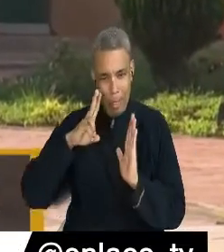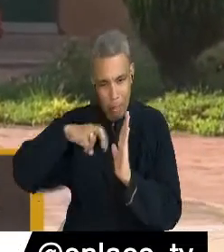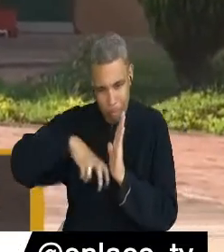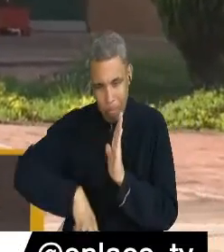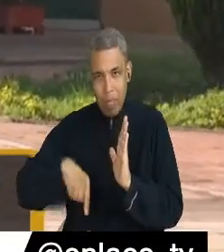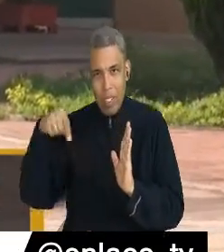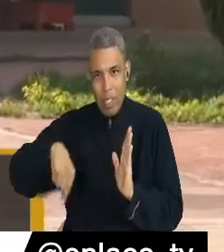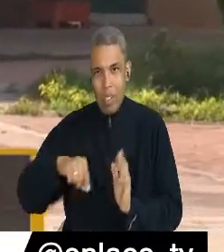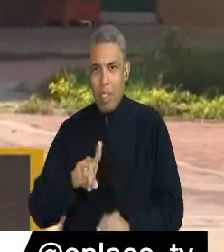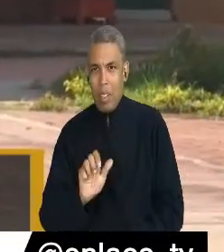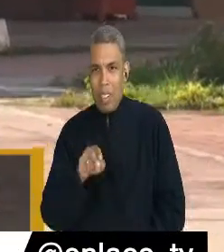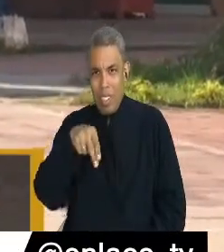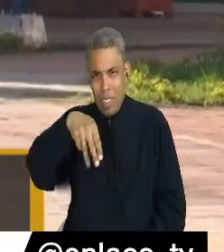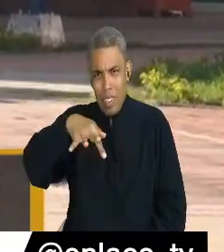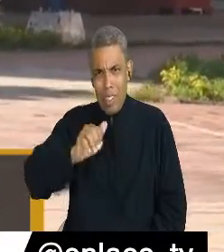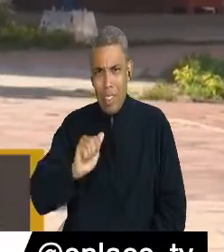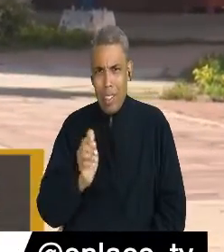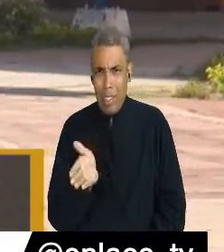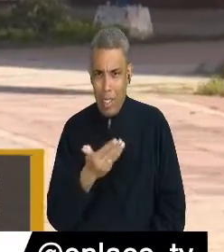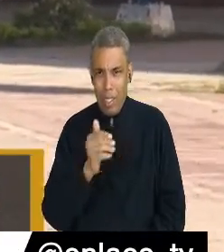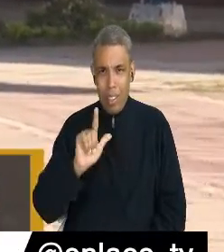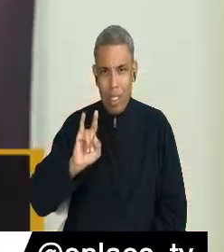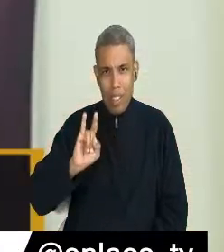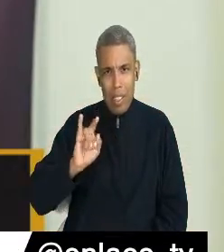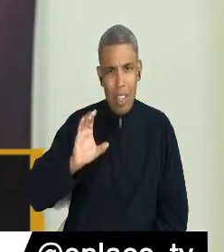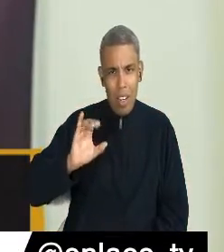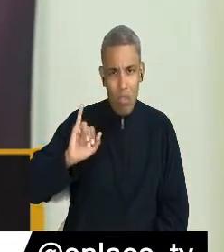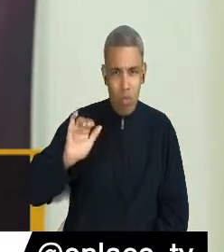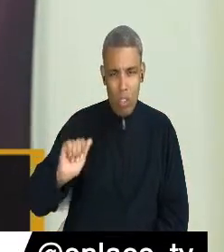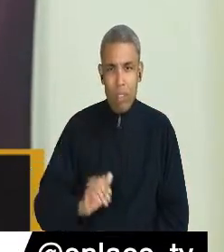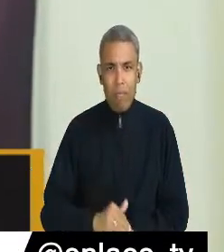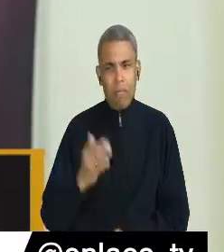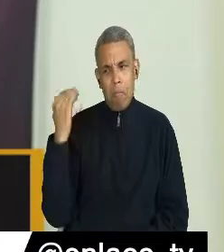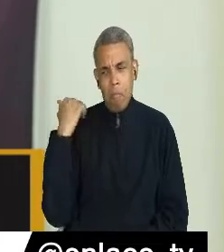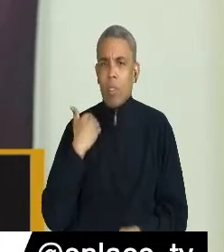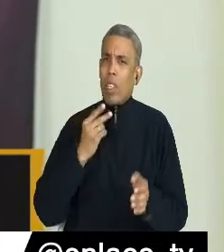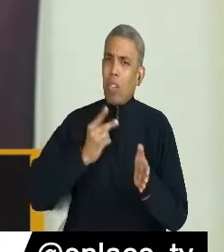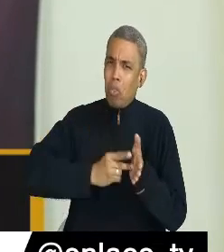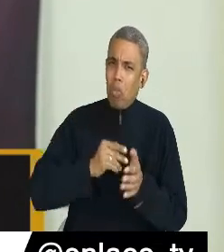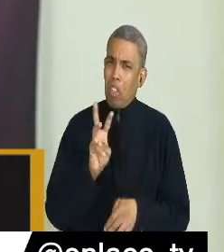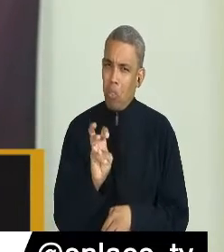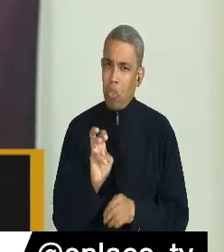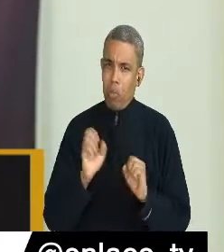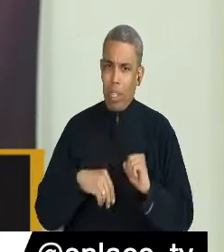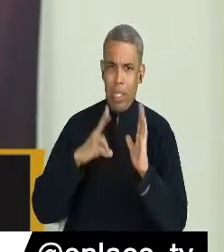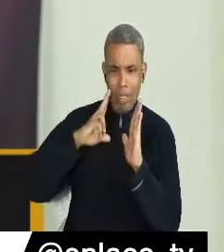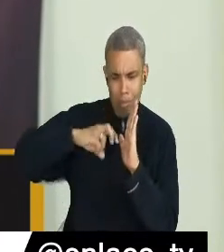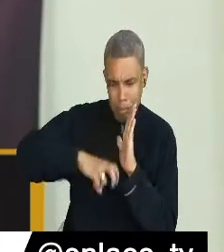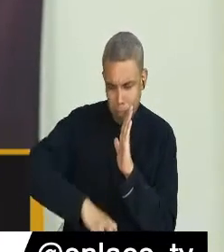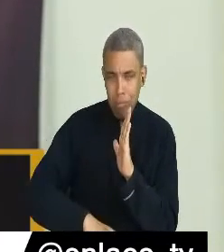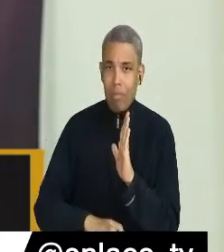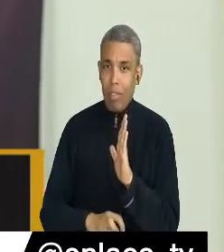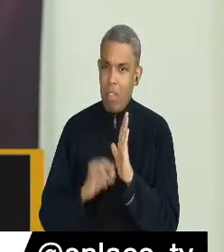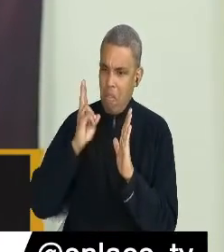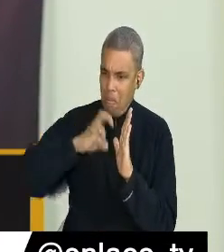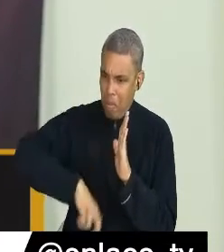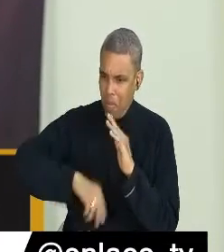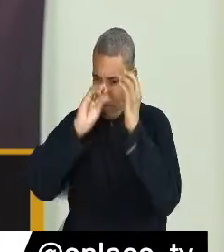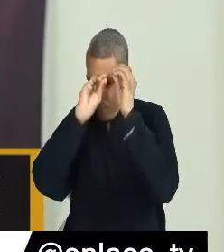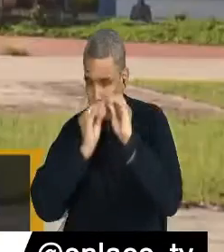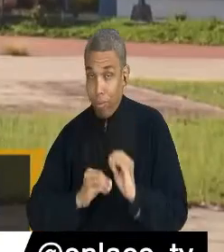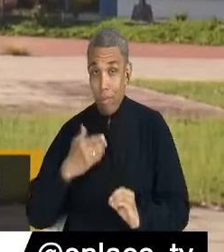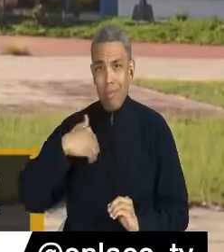pero creo que un impás desde el 2008 viene trabajando fuertemente en el tema de investigación formativa nosotros acá sí que fuimos pioneros